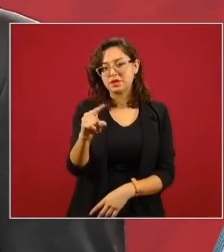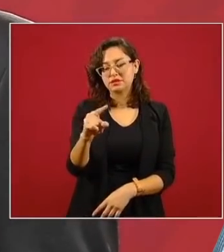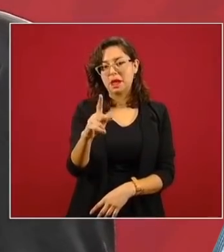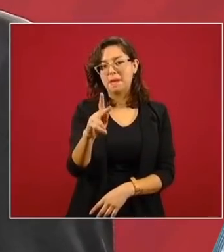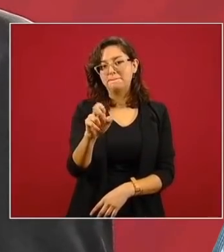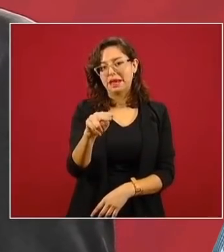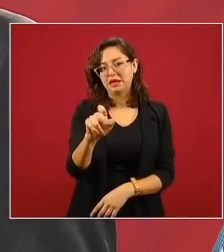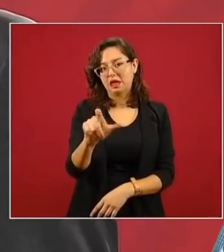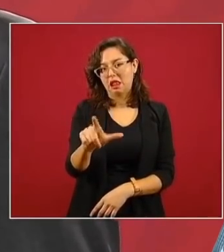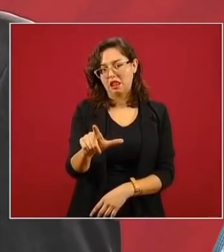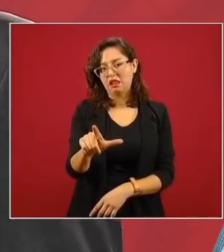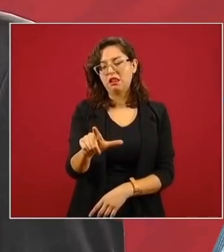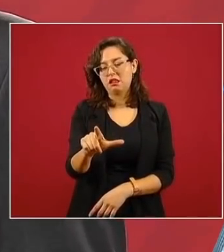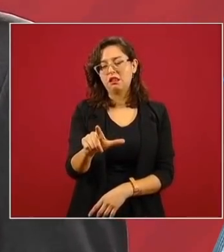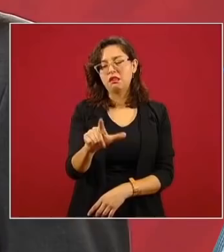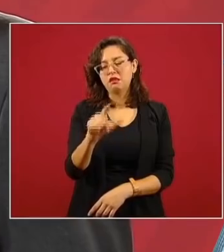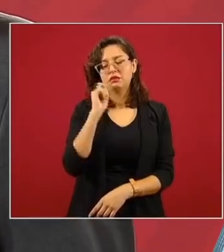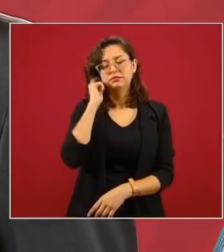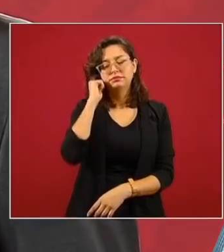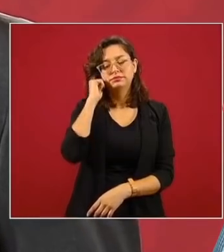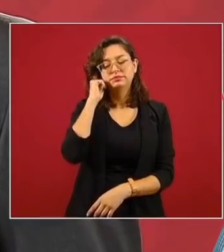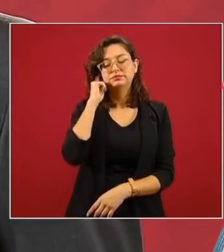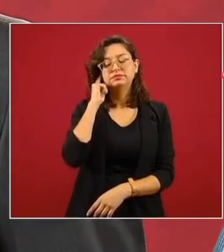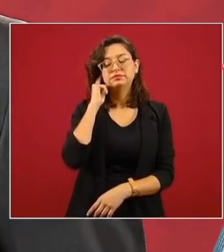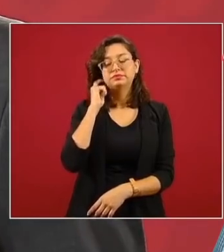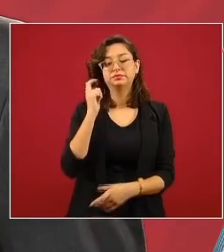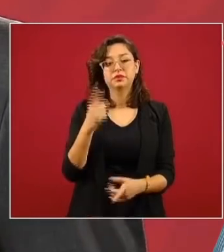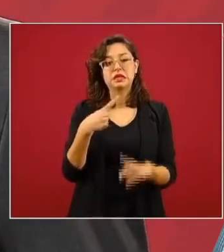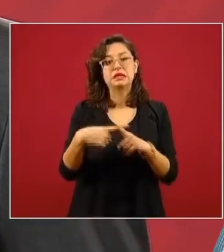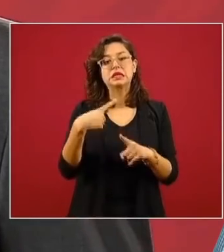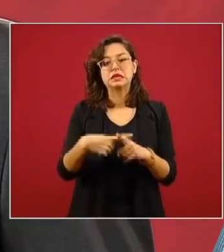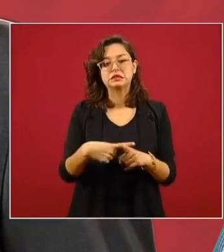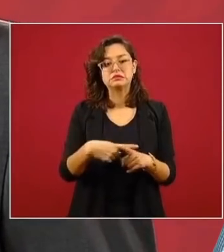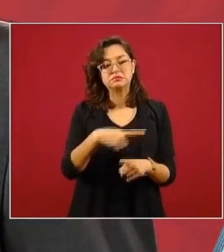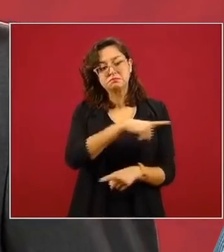penales para los responsables